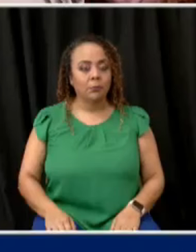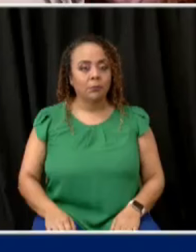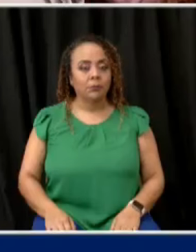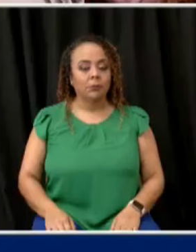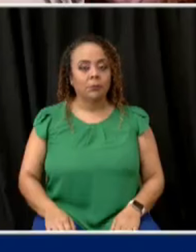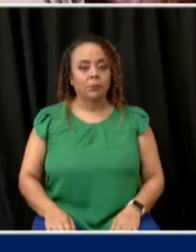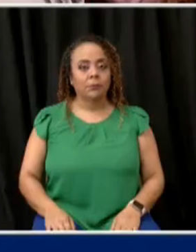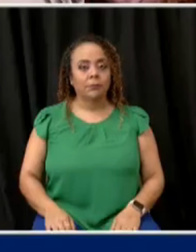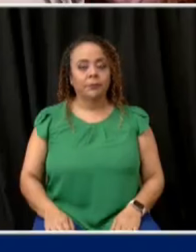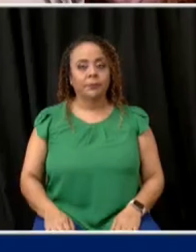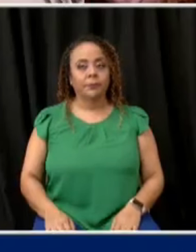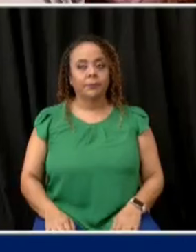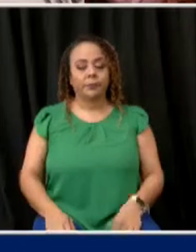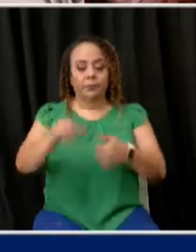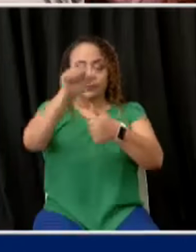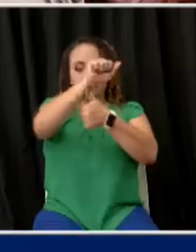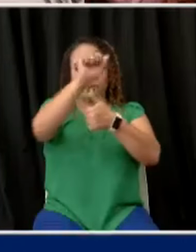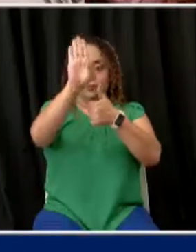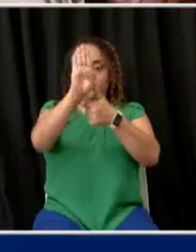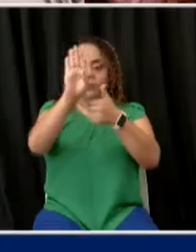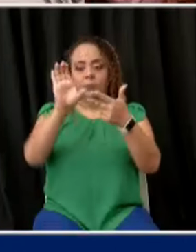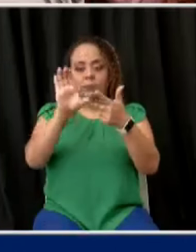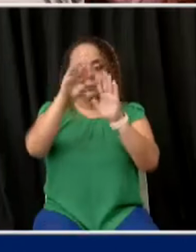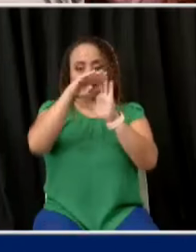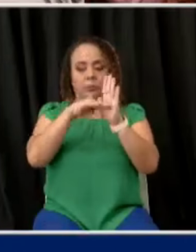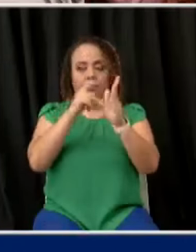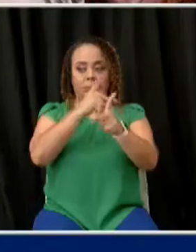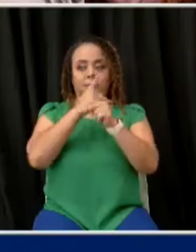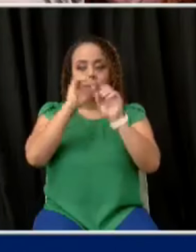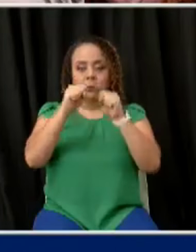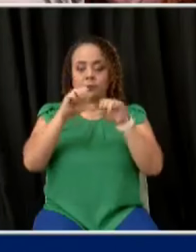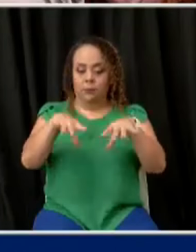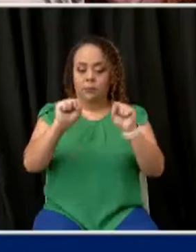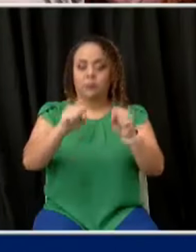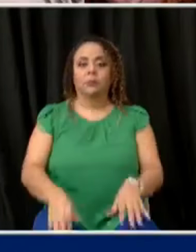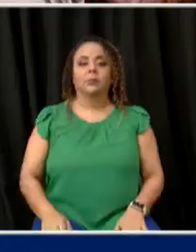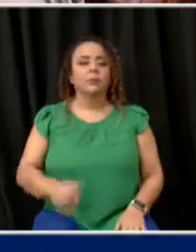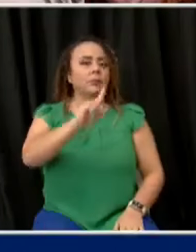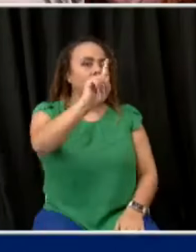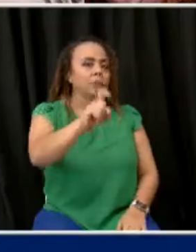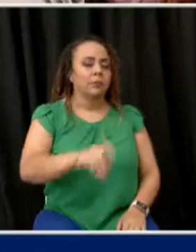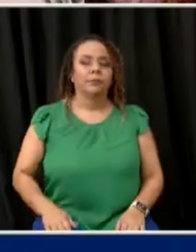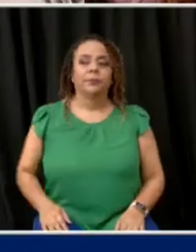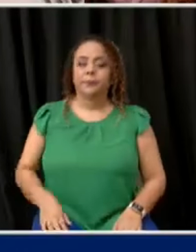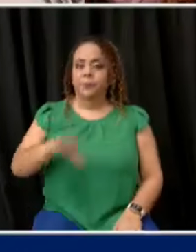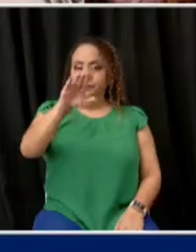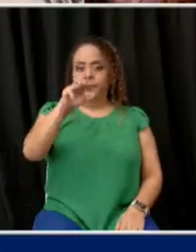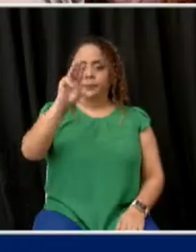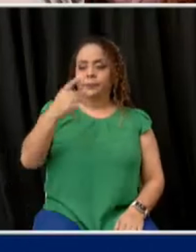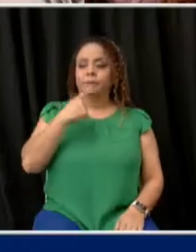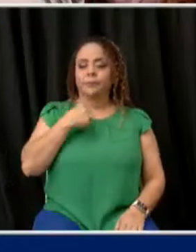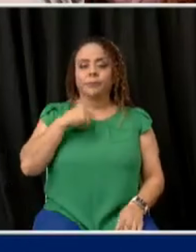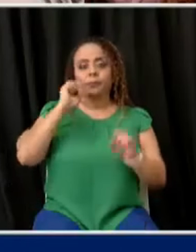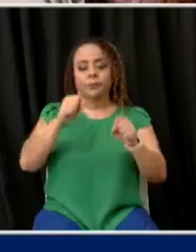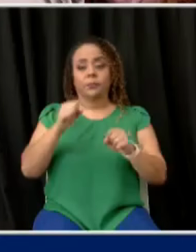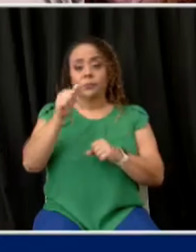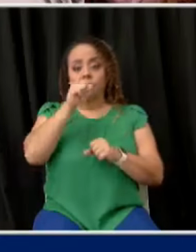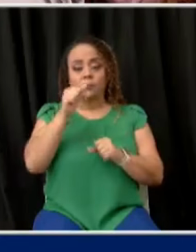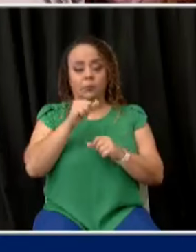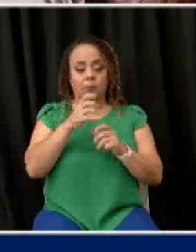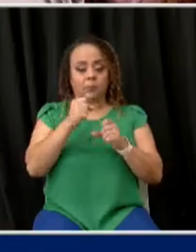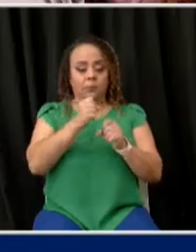¿cuáles son el ABC de medidas preventivas que podríamos tomar? Claro. El martes nos decían, le podemos echar agua con